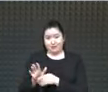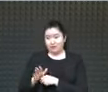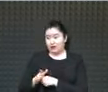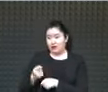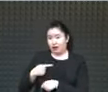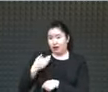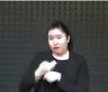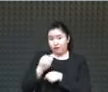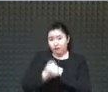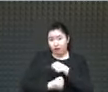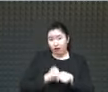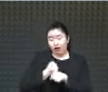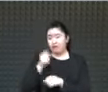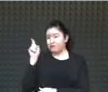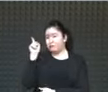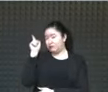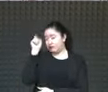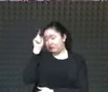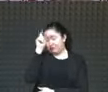años.